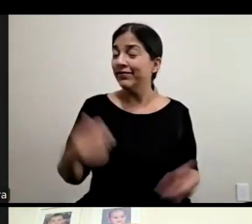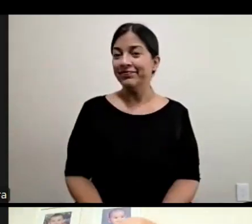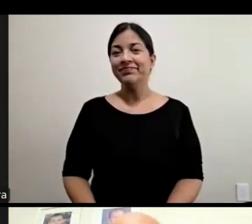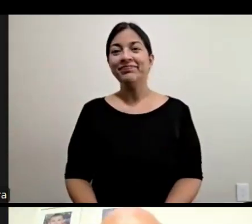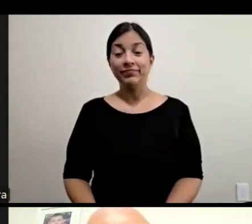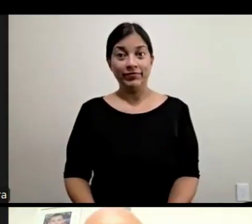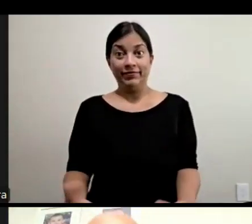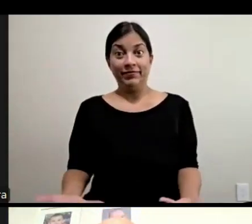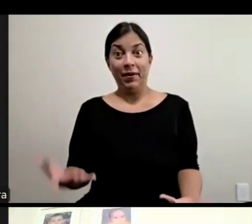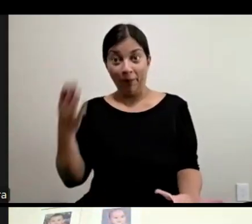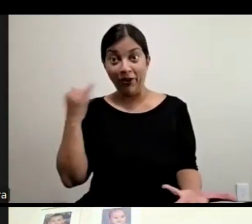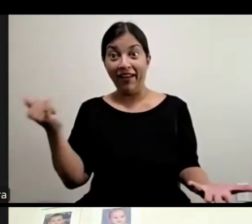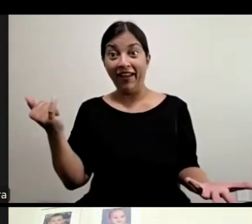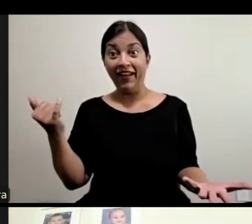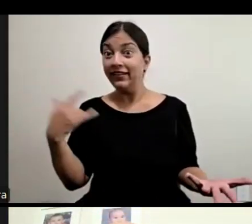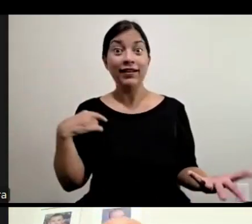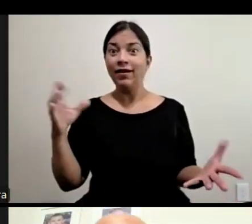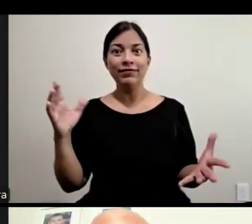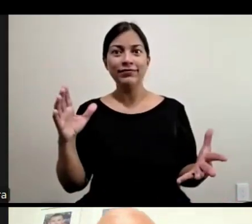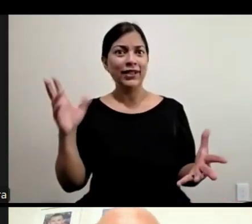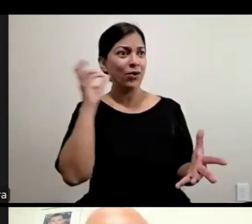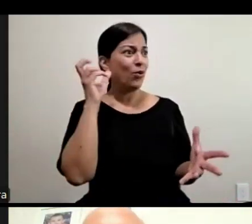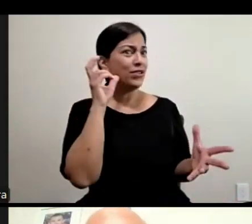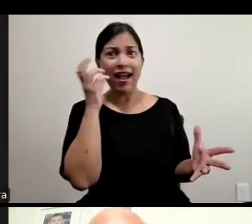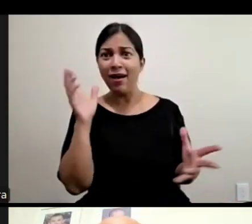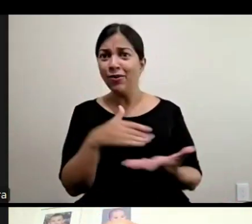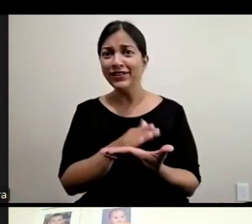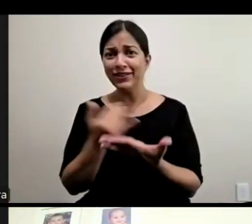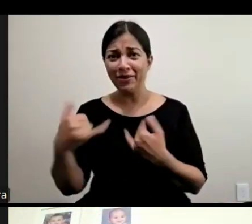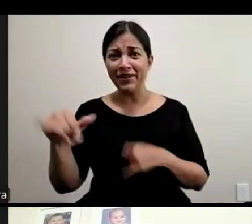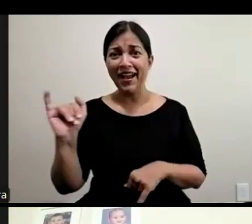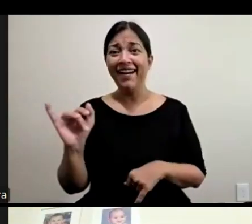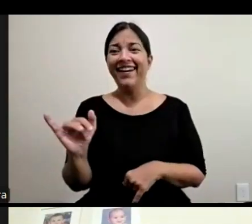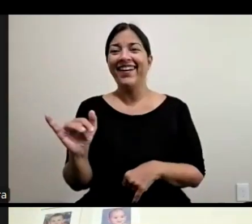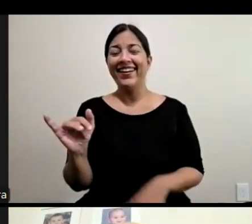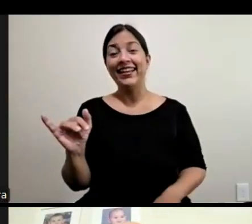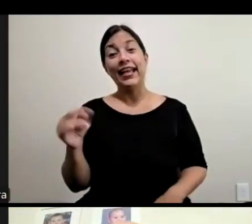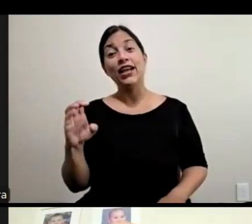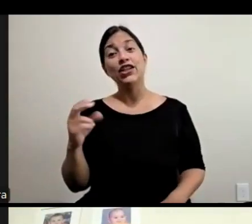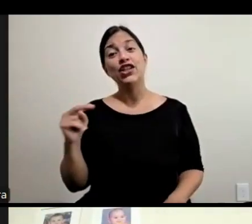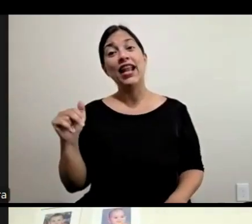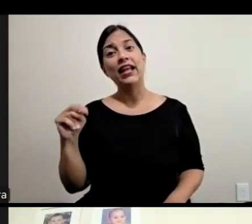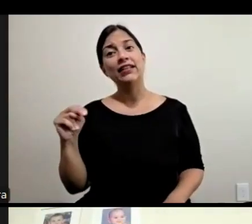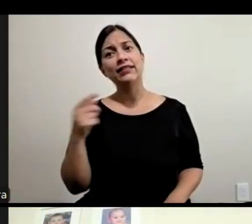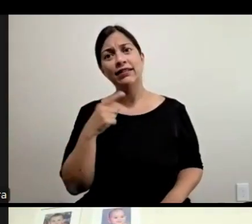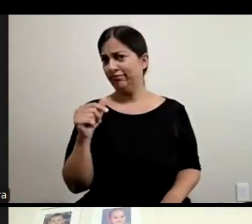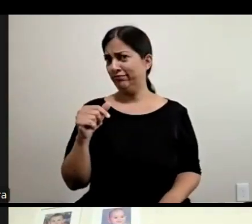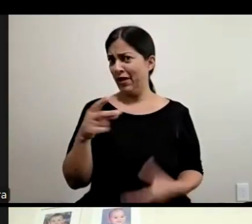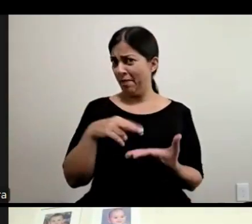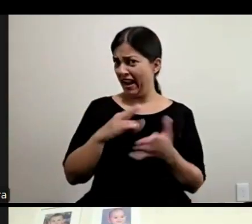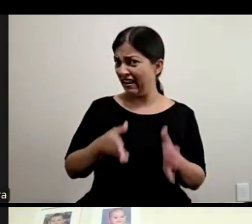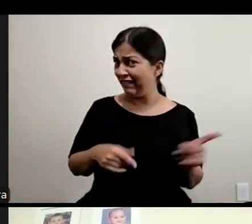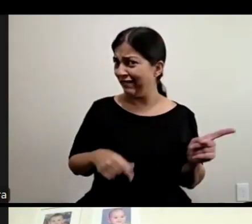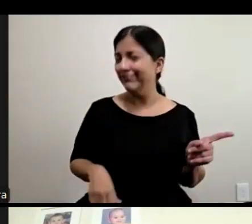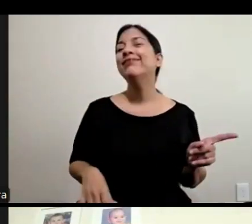qué será? Sí, porque fue como que la música. Sí, bueno, pues es que Chena hizo, ¿cómo que bailar? Y no